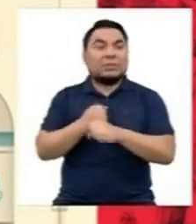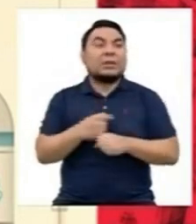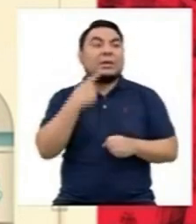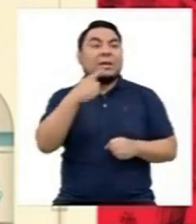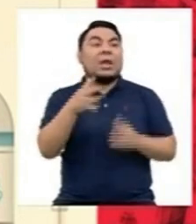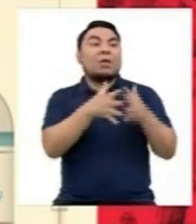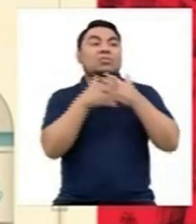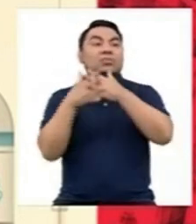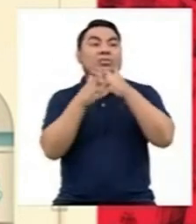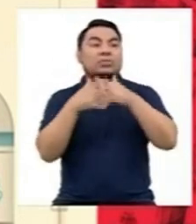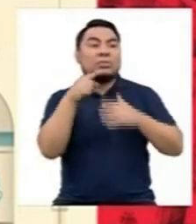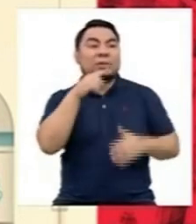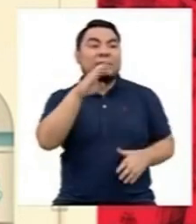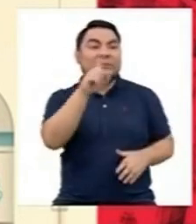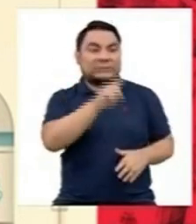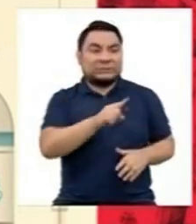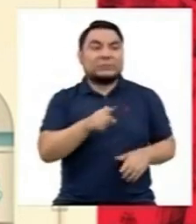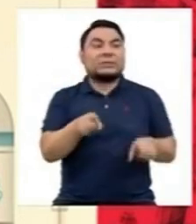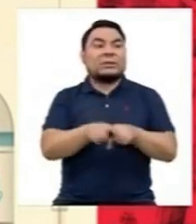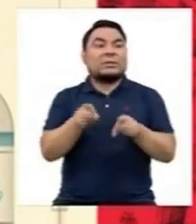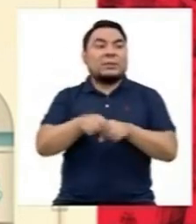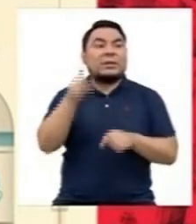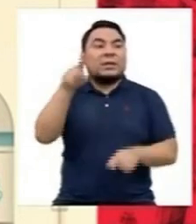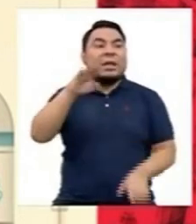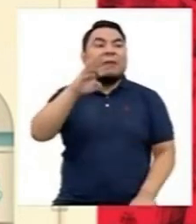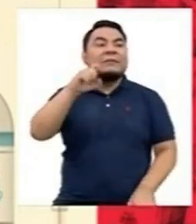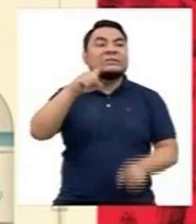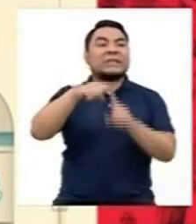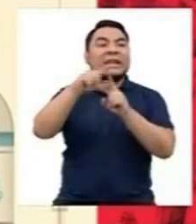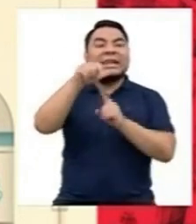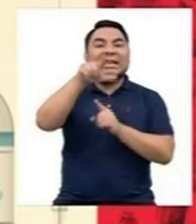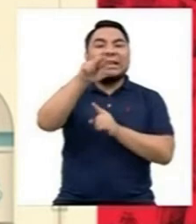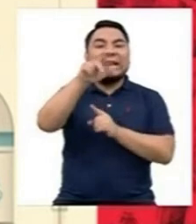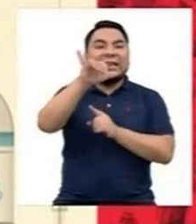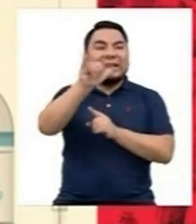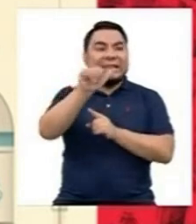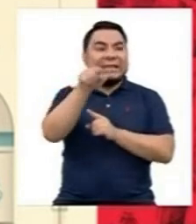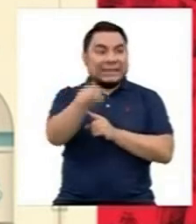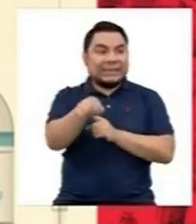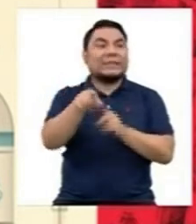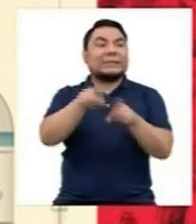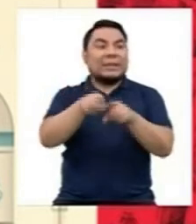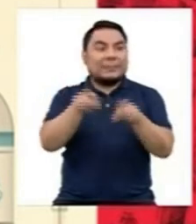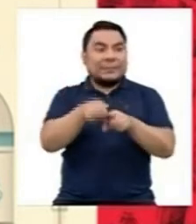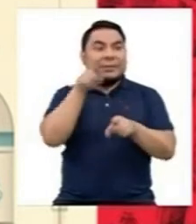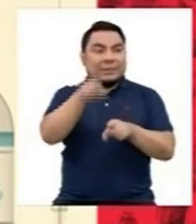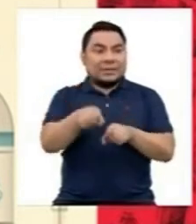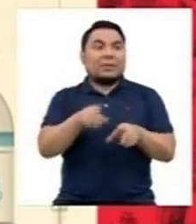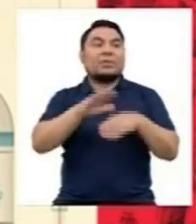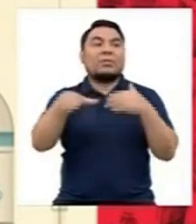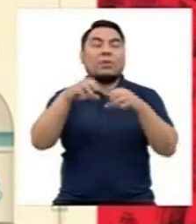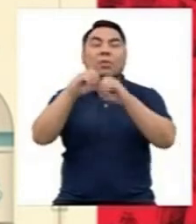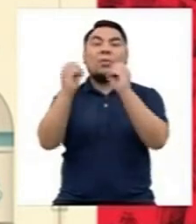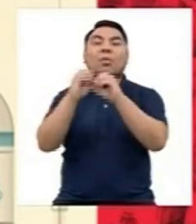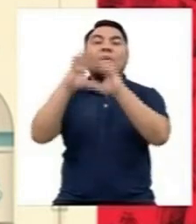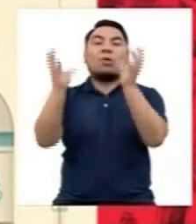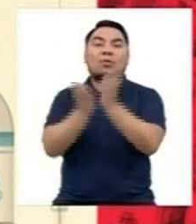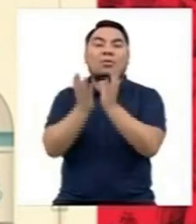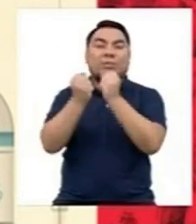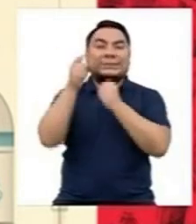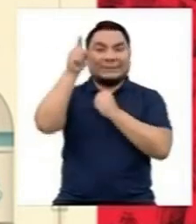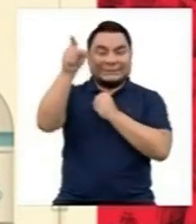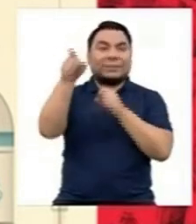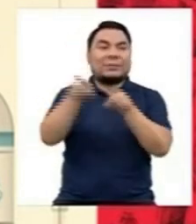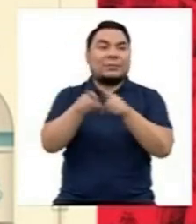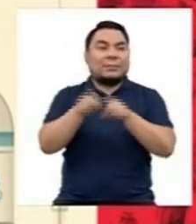el consorcio de la OMS, es decir, COVAX Facility, es un consorcio multilateral que va a definir la vacuna